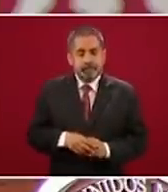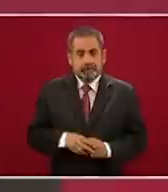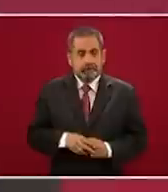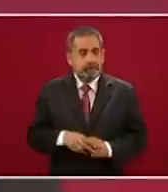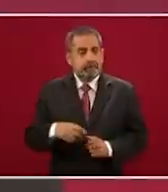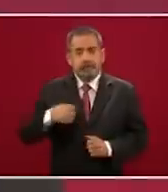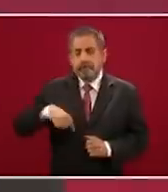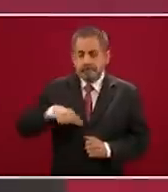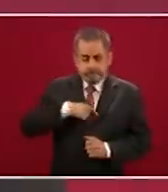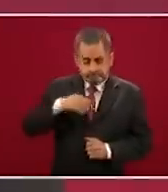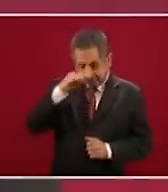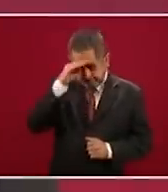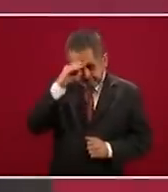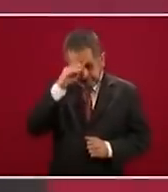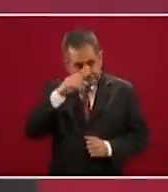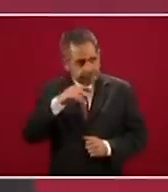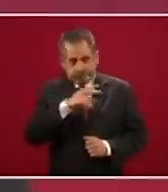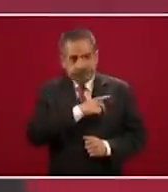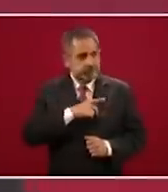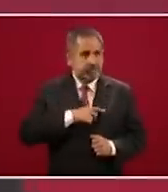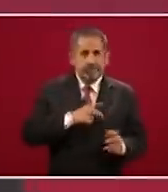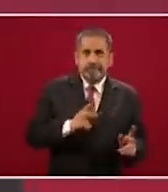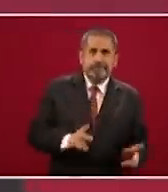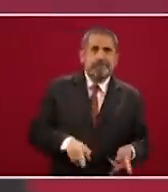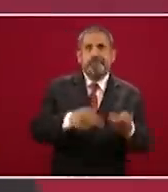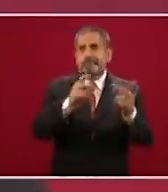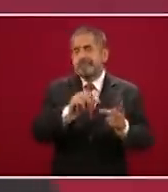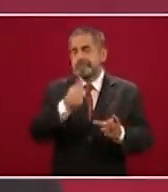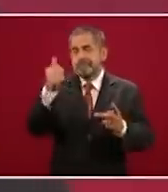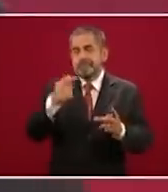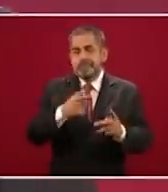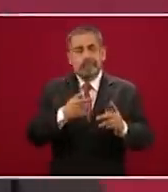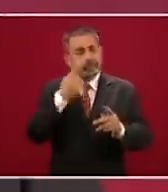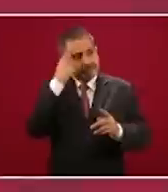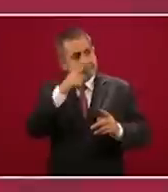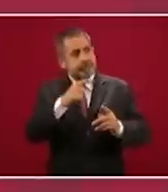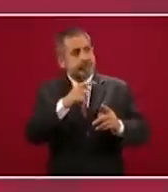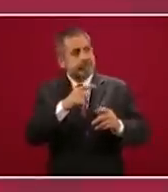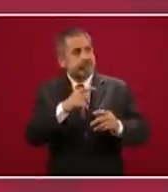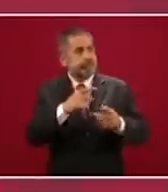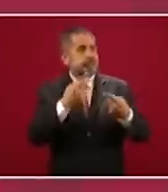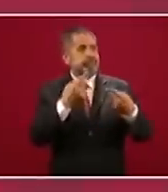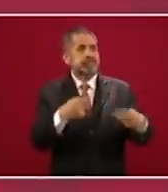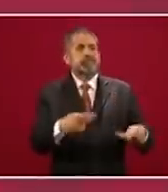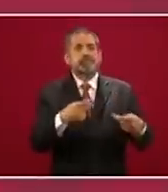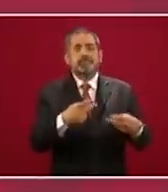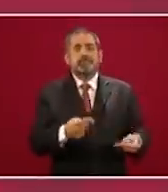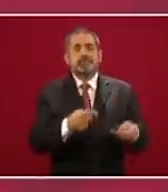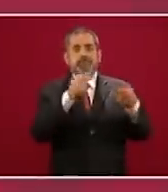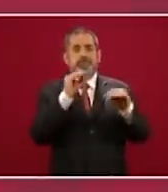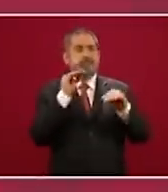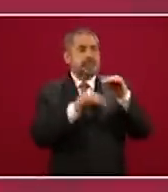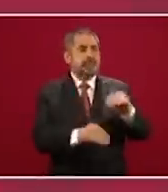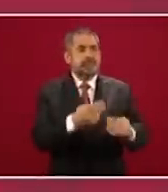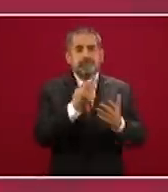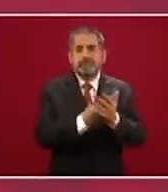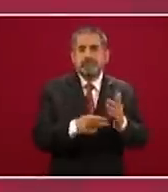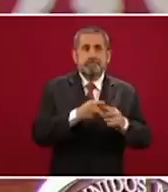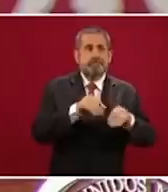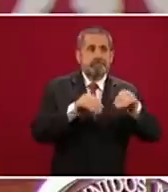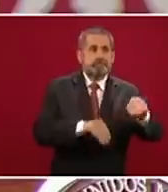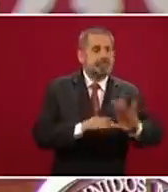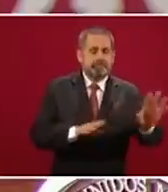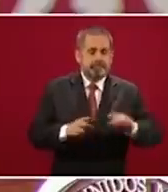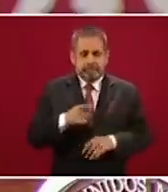teníamos que evitar que se vendiera y se convirtiera en una plaza comercial. Afortunadamente se